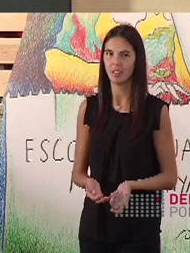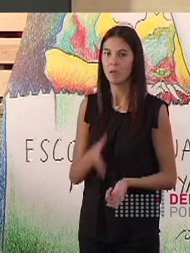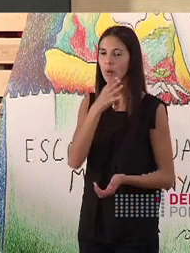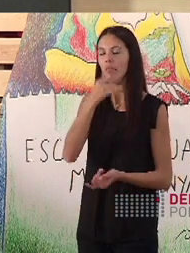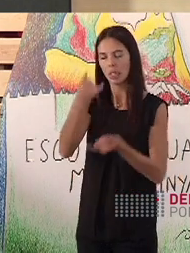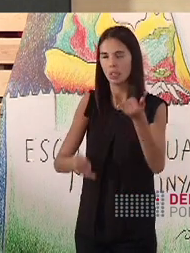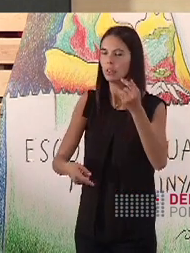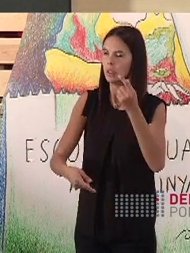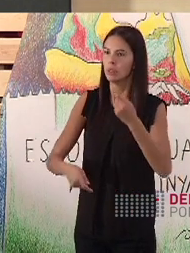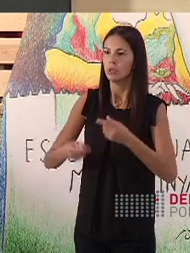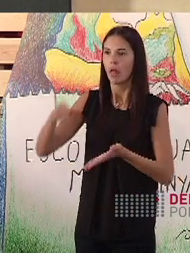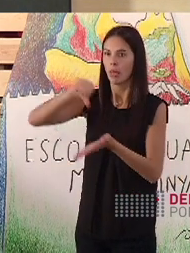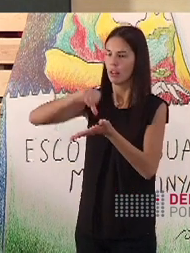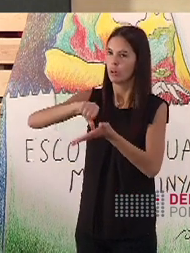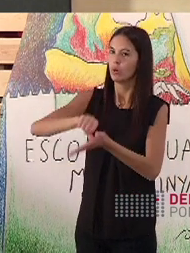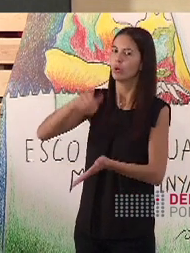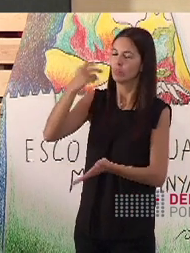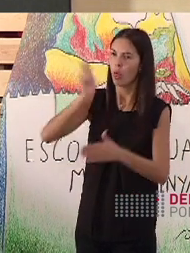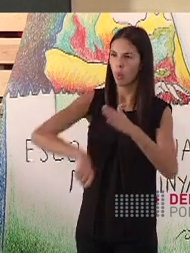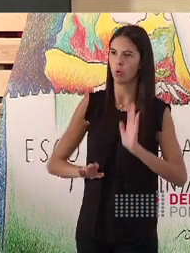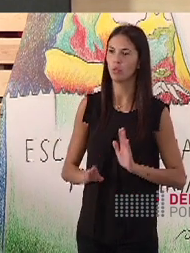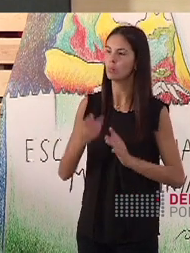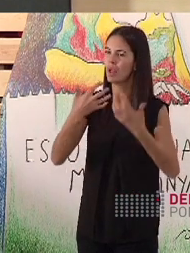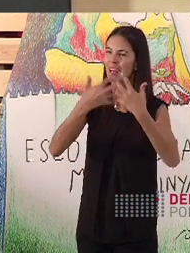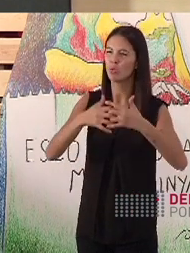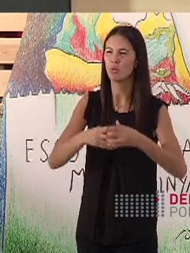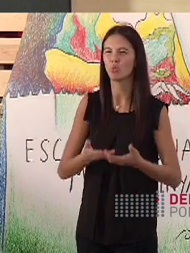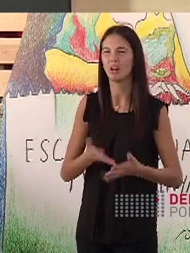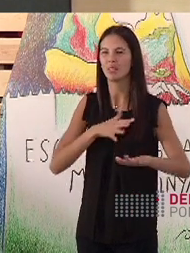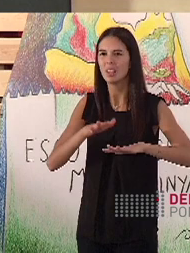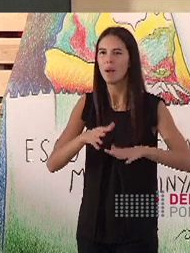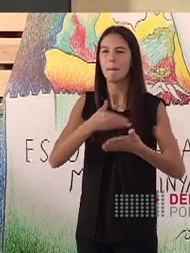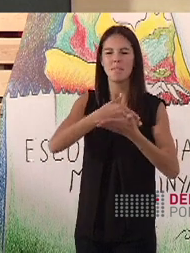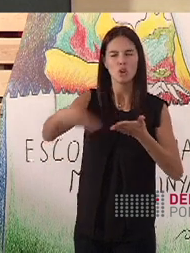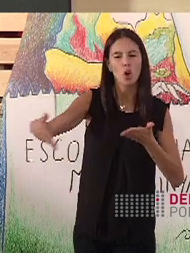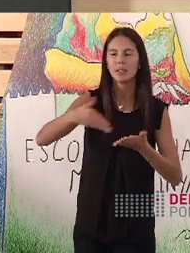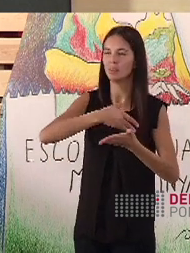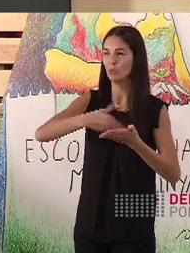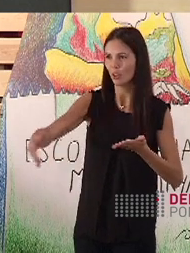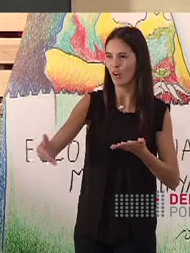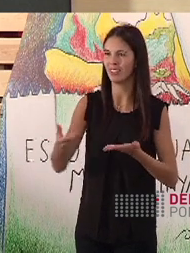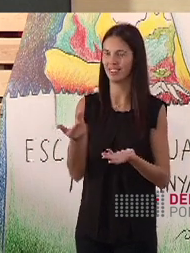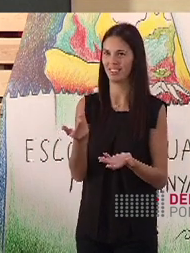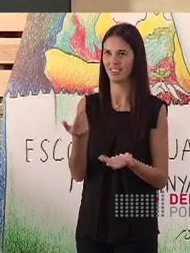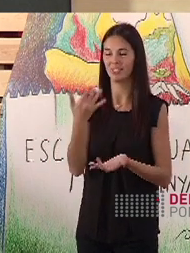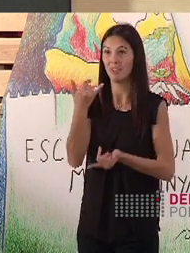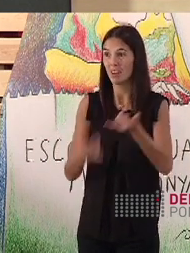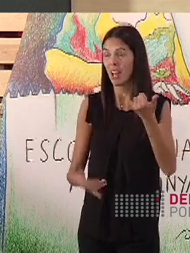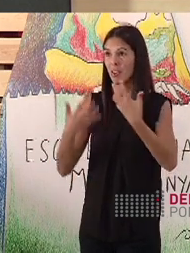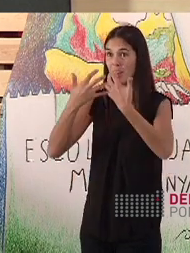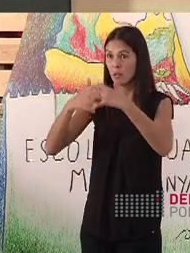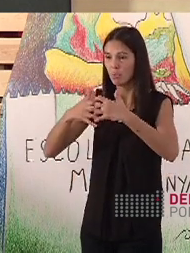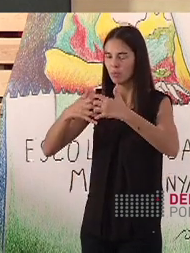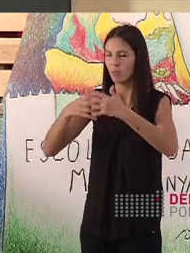núcleo duro. Y sobre todo por la industria, ¿no? O sea, es una industria que mueve millones y millones al día, entonces va a ser muy difícil hacerla caer, pero bueno,